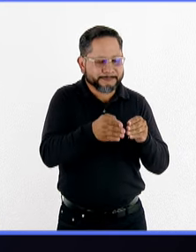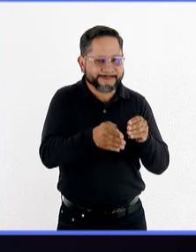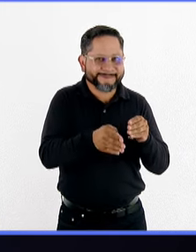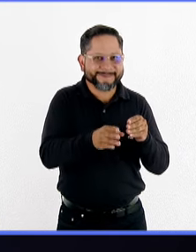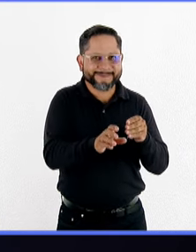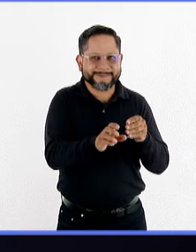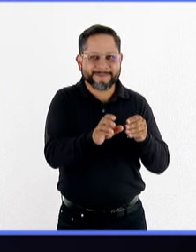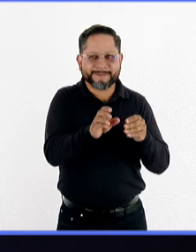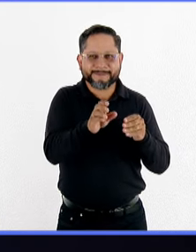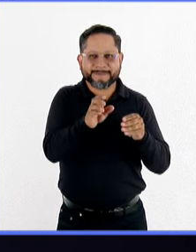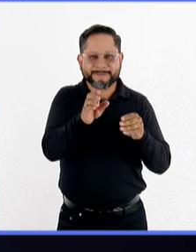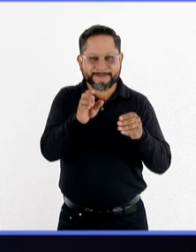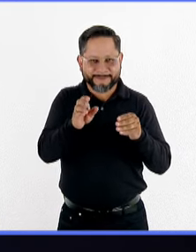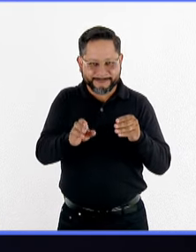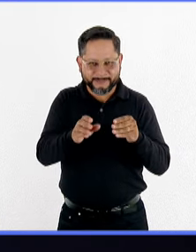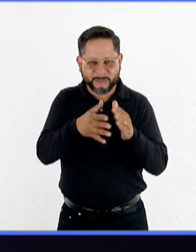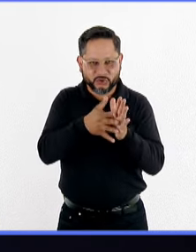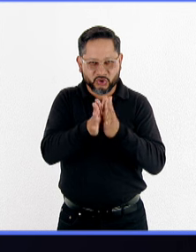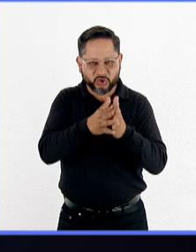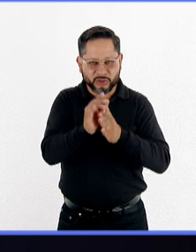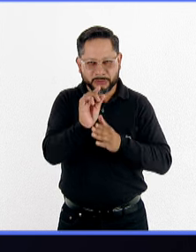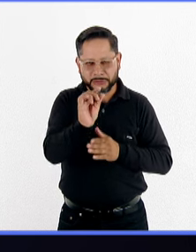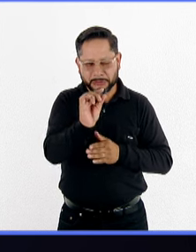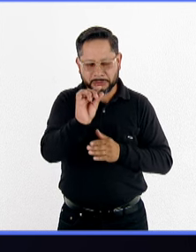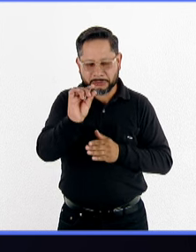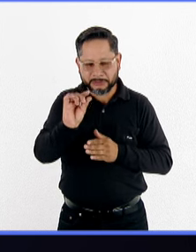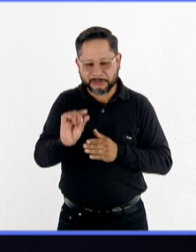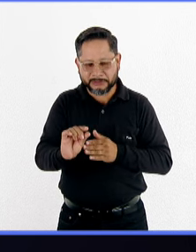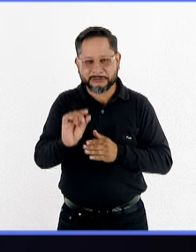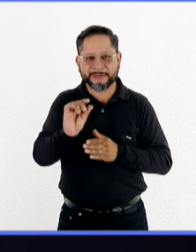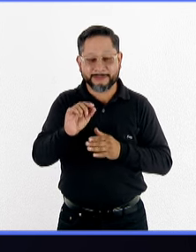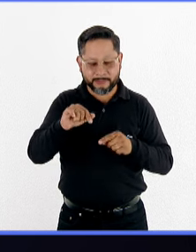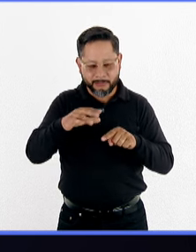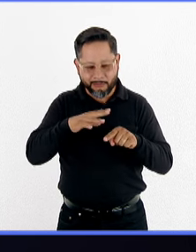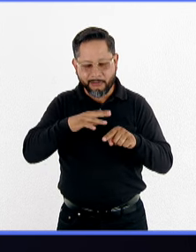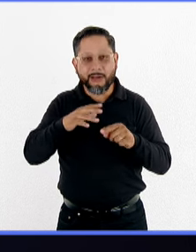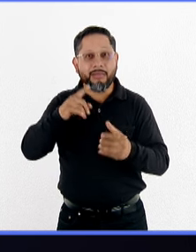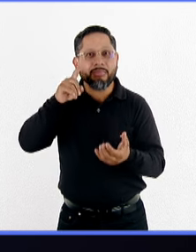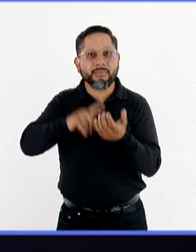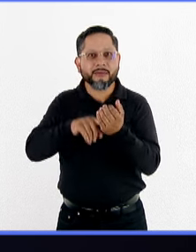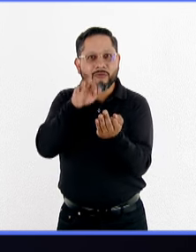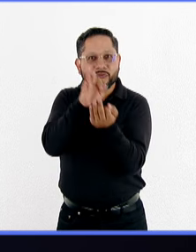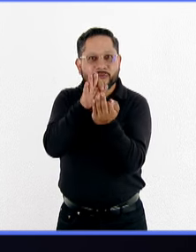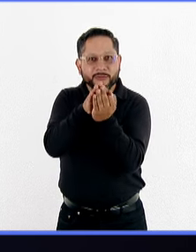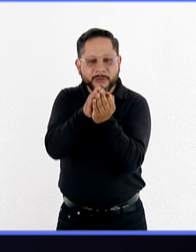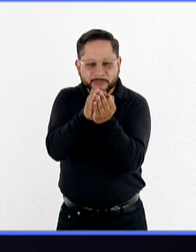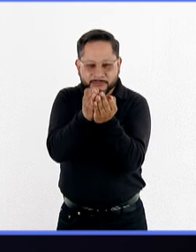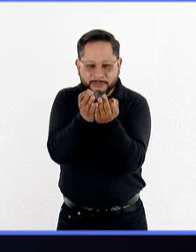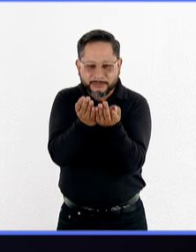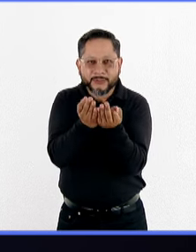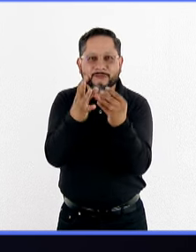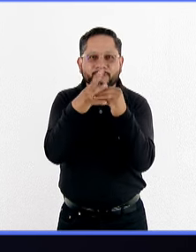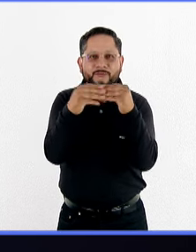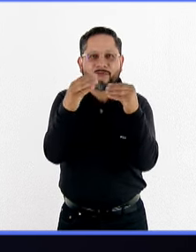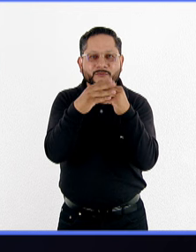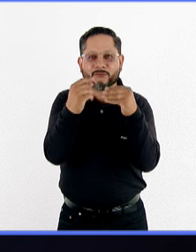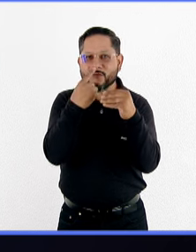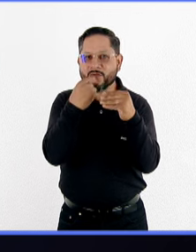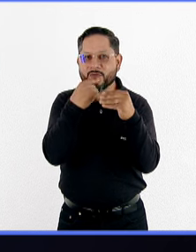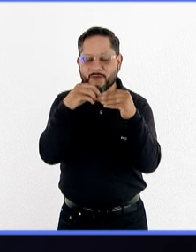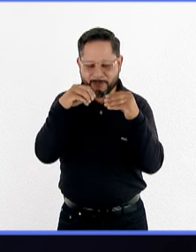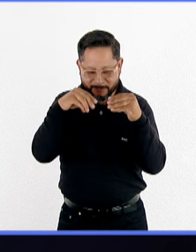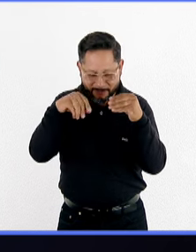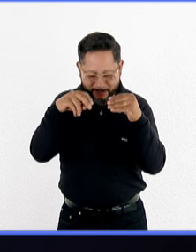Me voy a llevar una trufa. Ay, más relleno, claro, más frutos rojos. Sí.